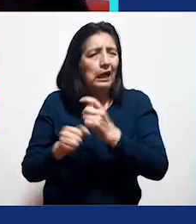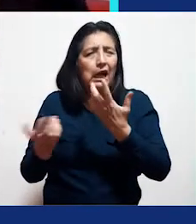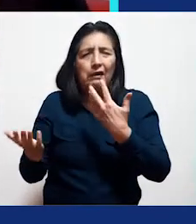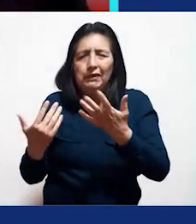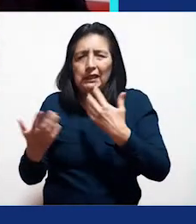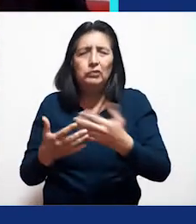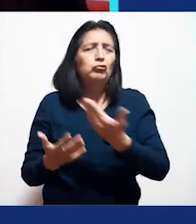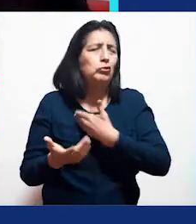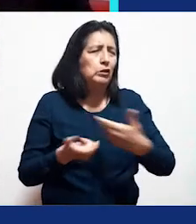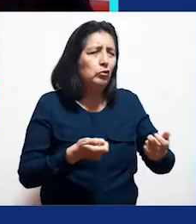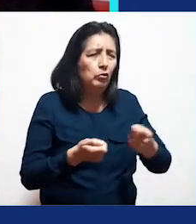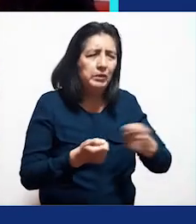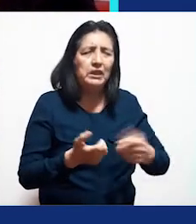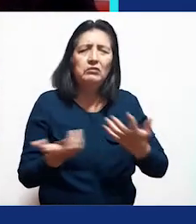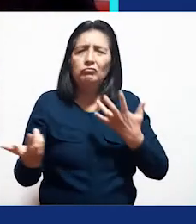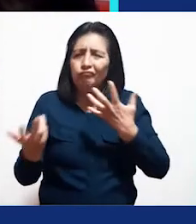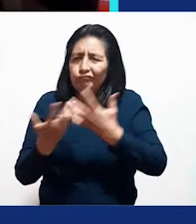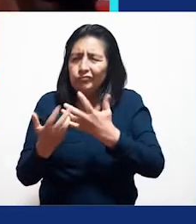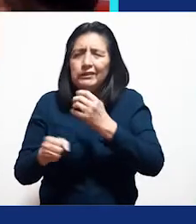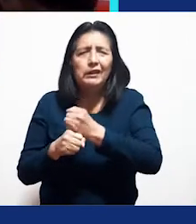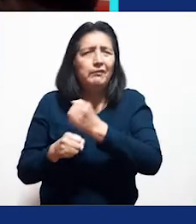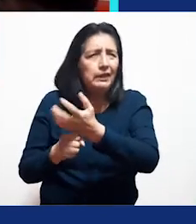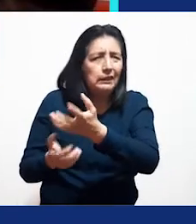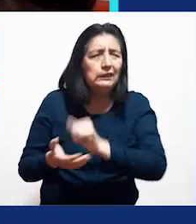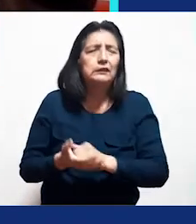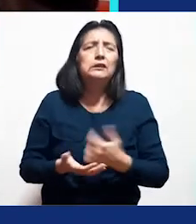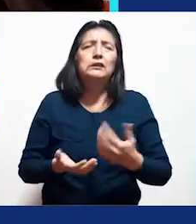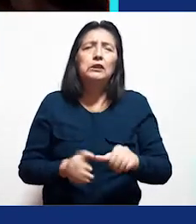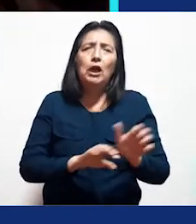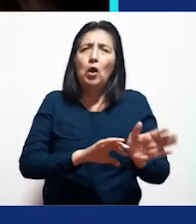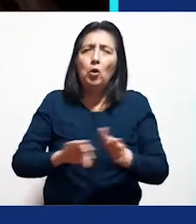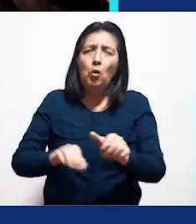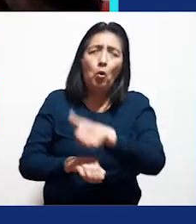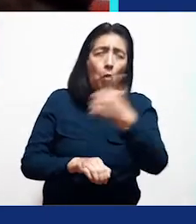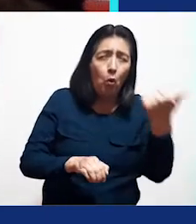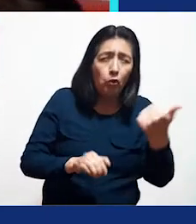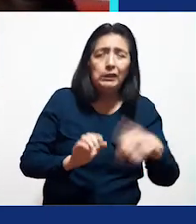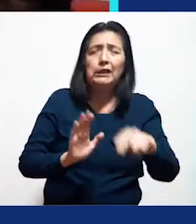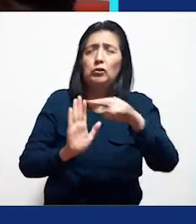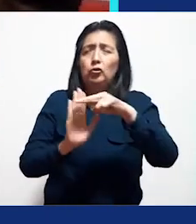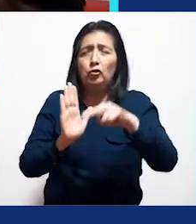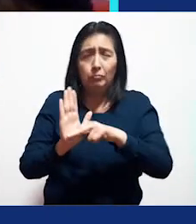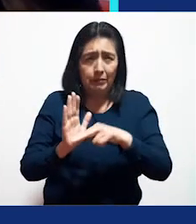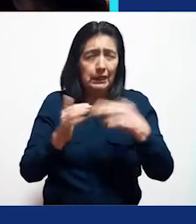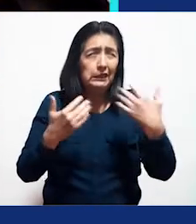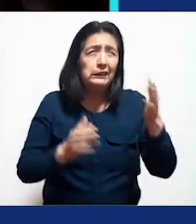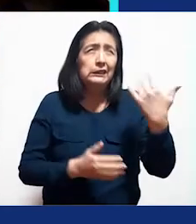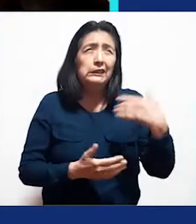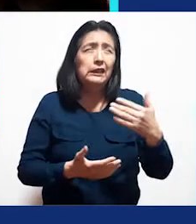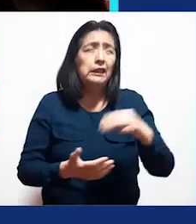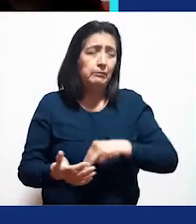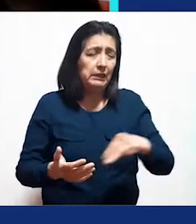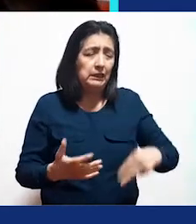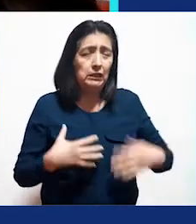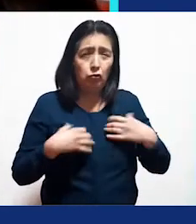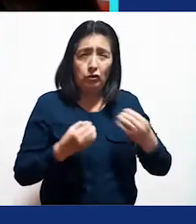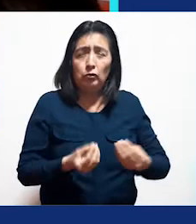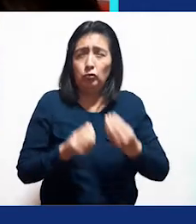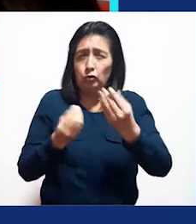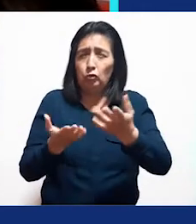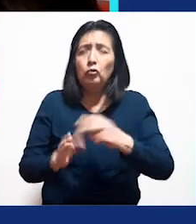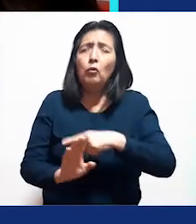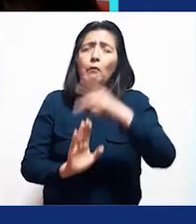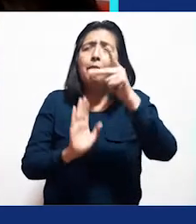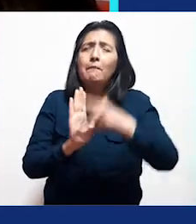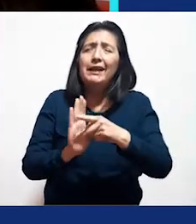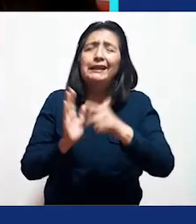el gobierno central. Y por otro lado, hay otra norma que se emitió desde el sector salud, que es un plan